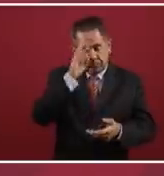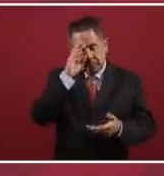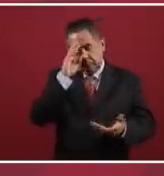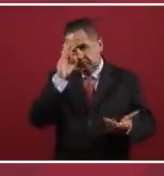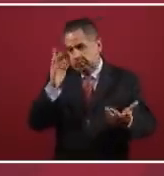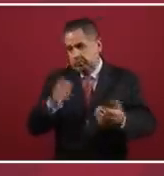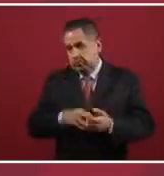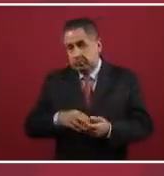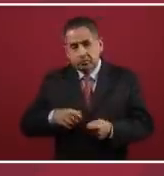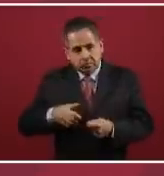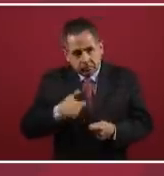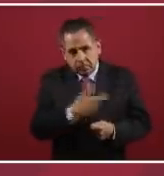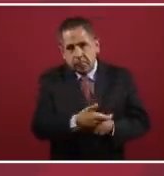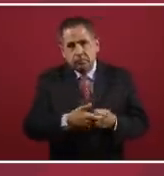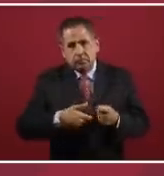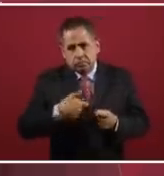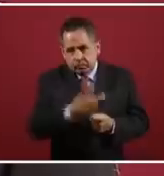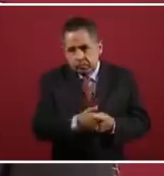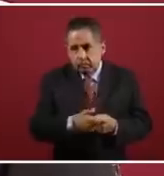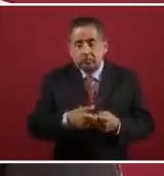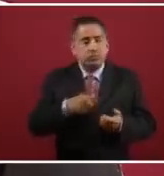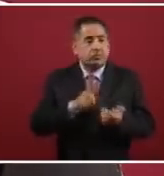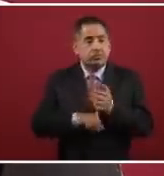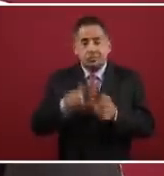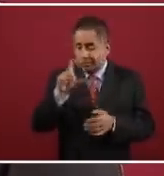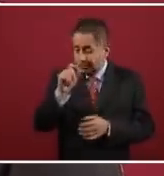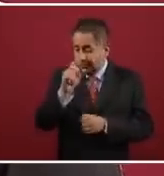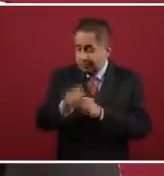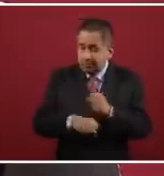y hay que estar pagando durante 20 años